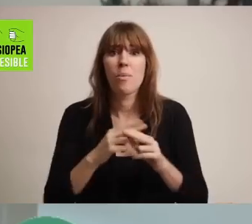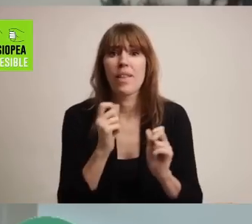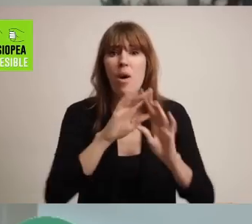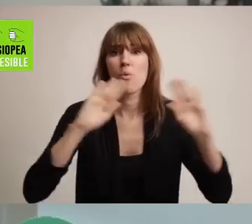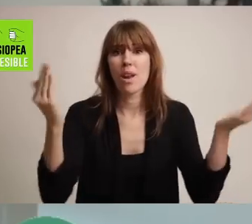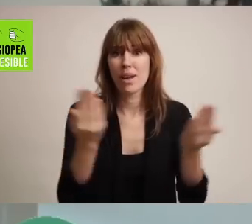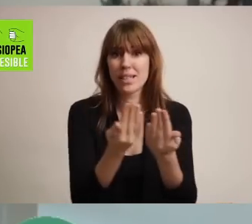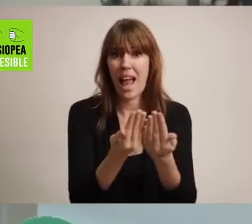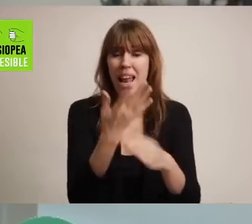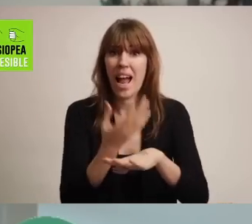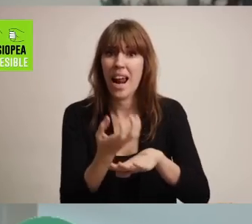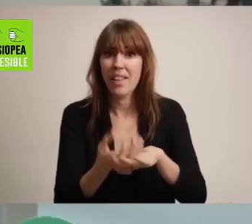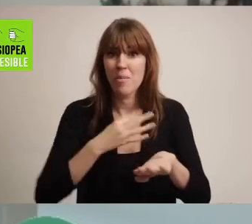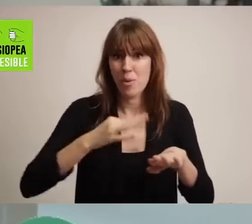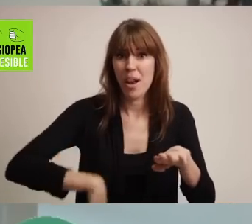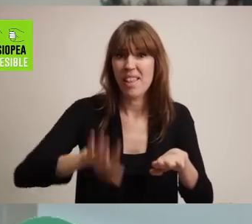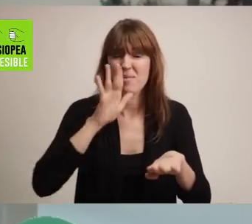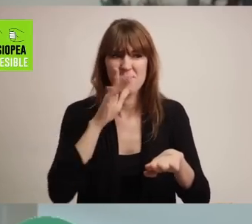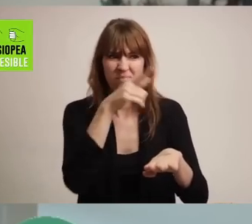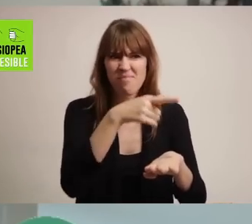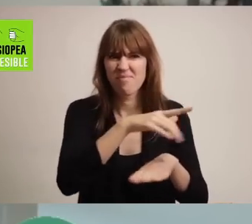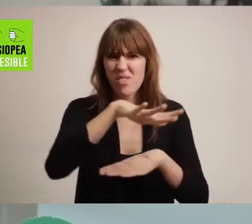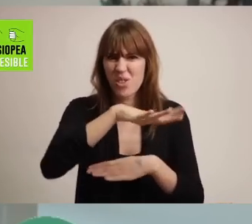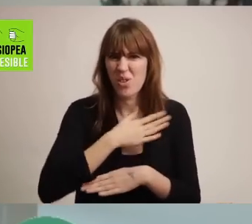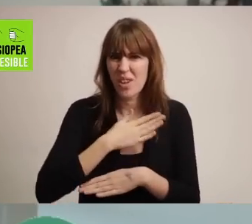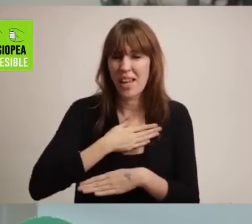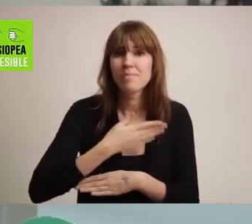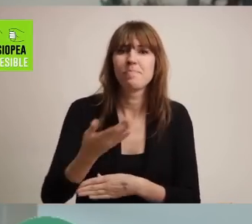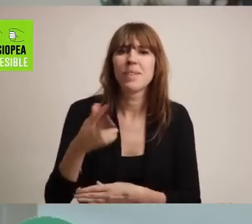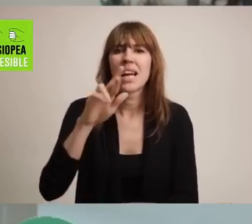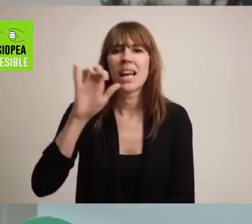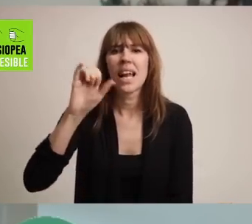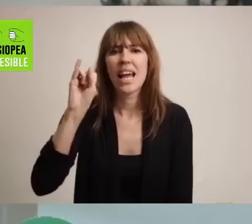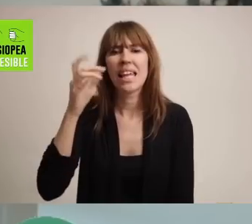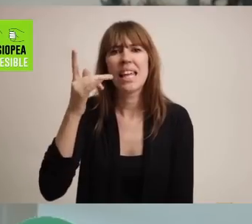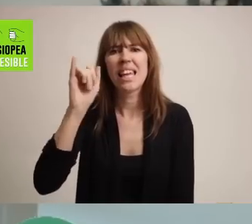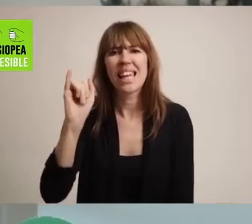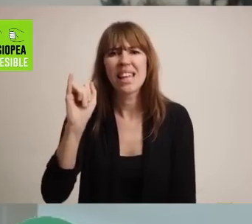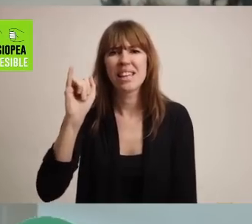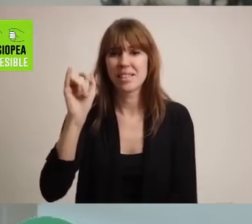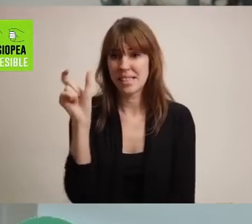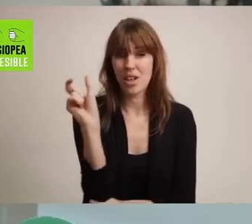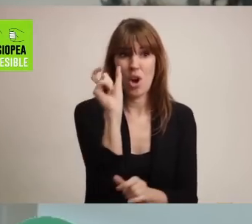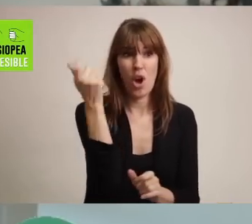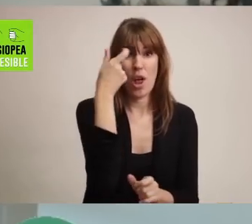de dónde viene, porque es un concepto que viene del Reiki y que en realidad nadie ha explicado qué es eso de energía